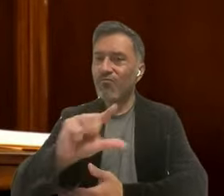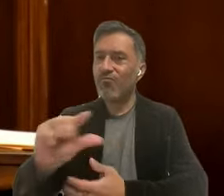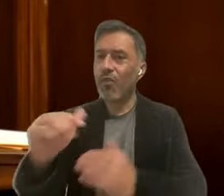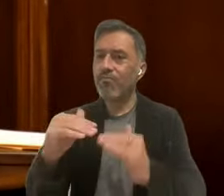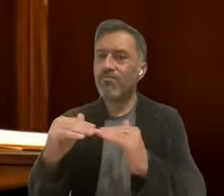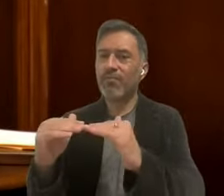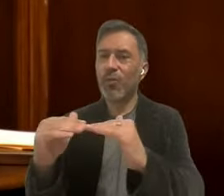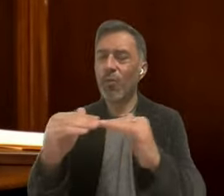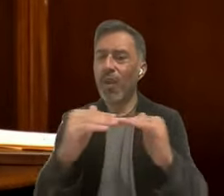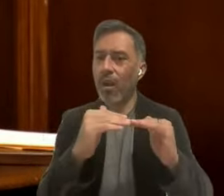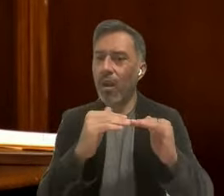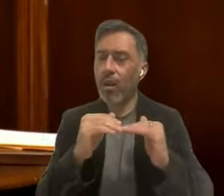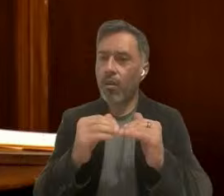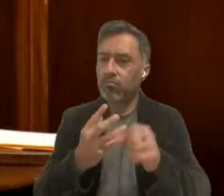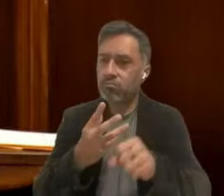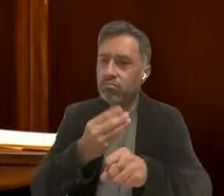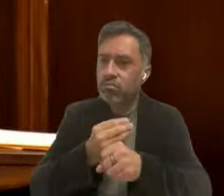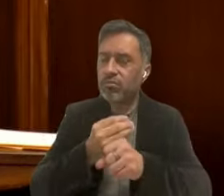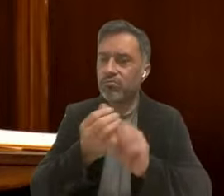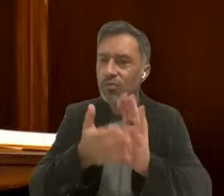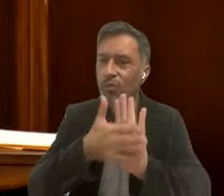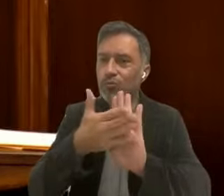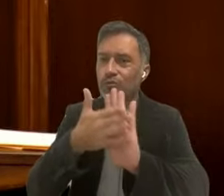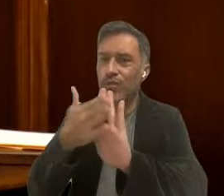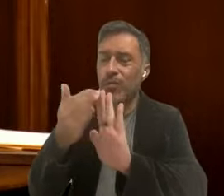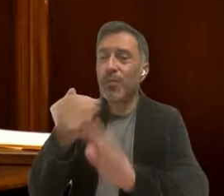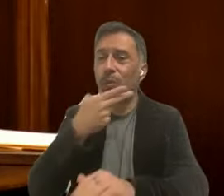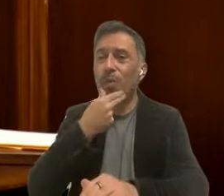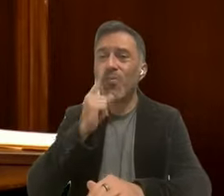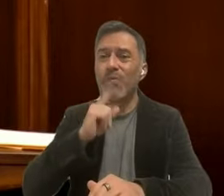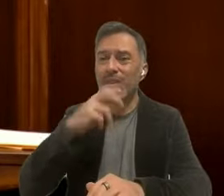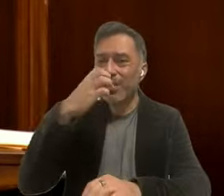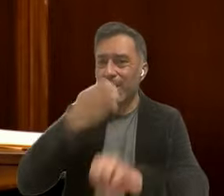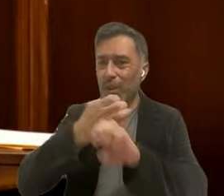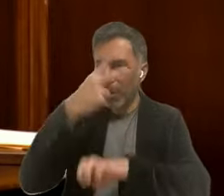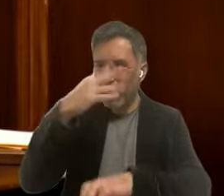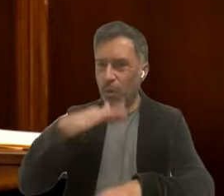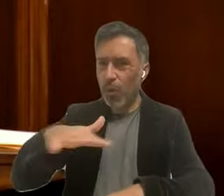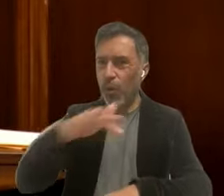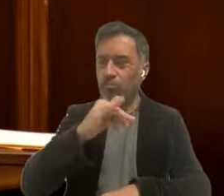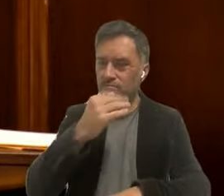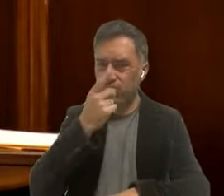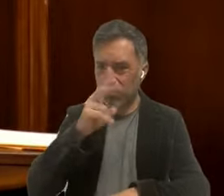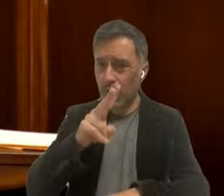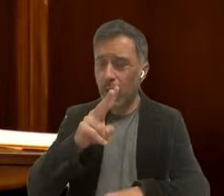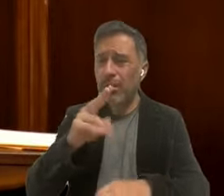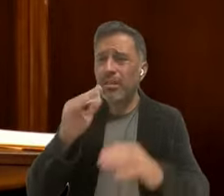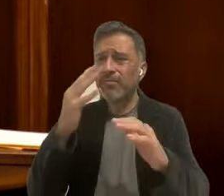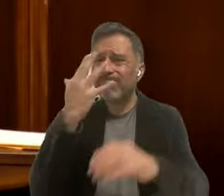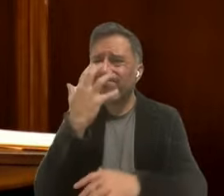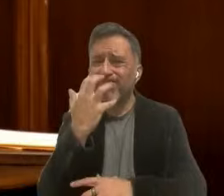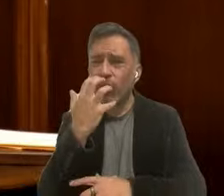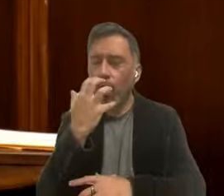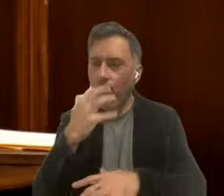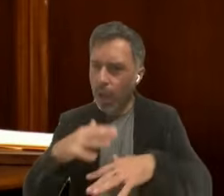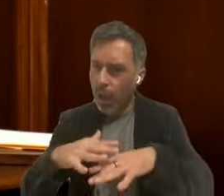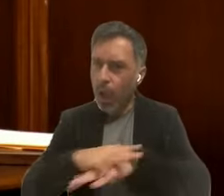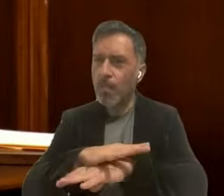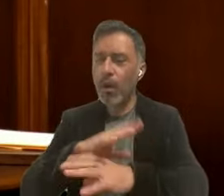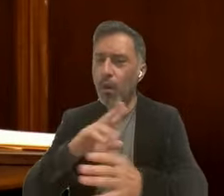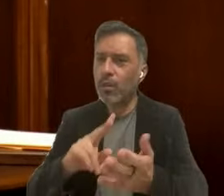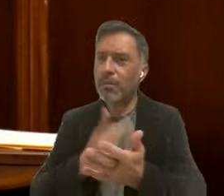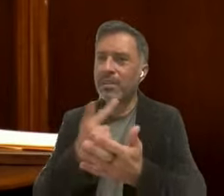los y las mexiquenses, volveremos a sonreír, volveremos a caminar en nuestras calles